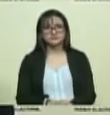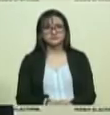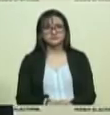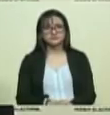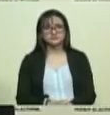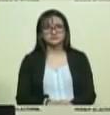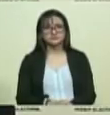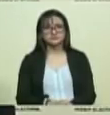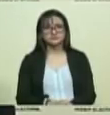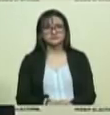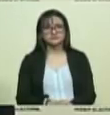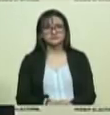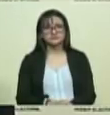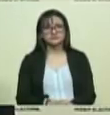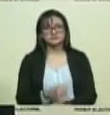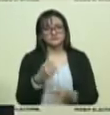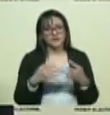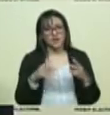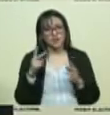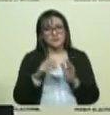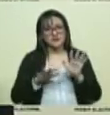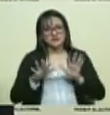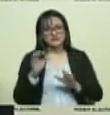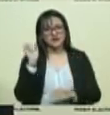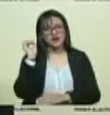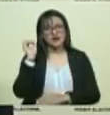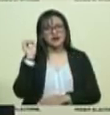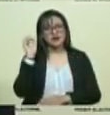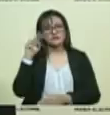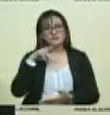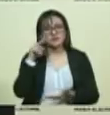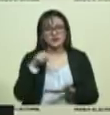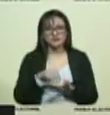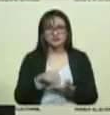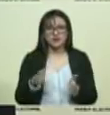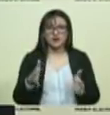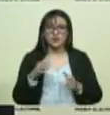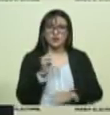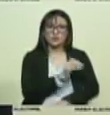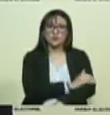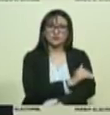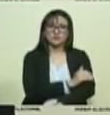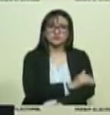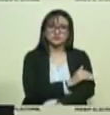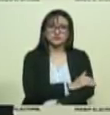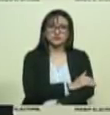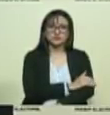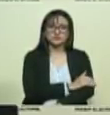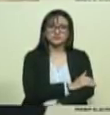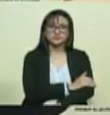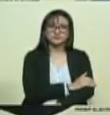de 2015, asamblea, elección a la asamblea en la que ganó la oposición, y las de hoy,